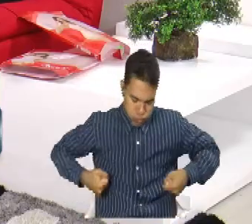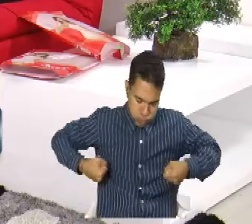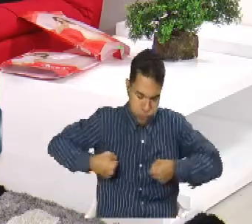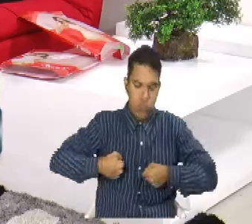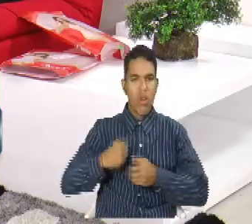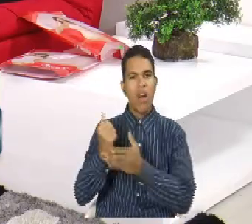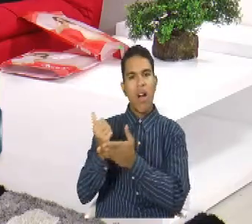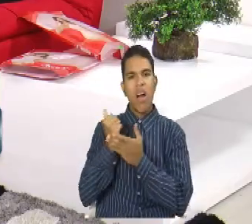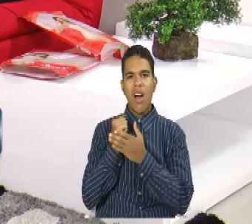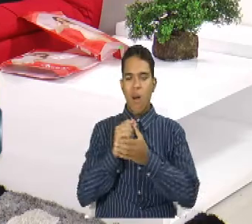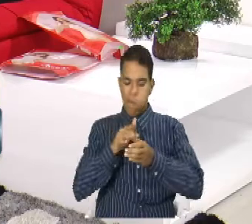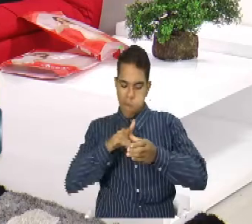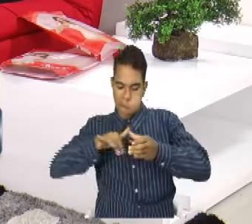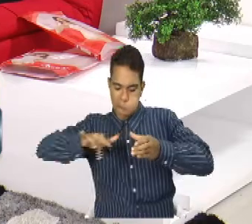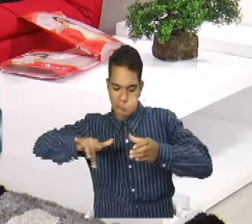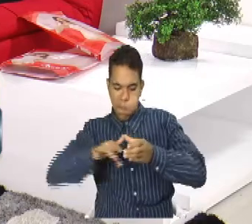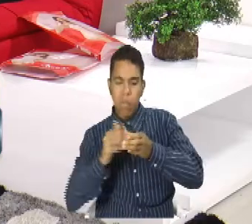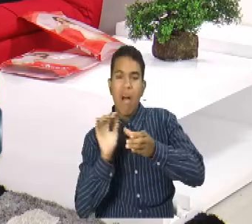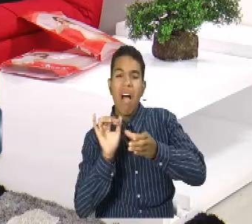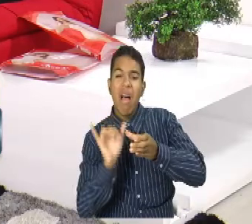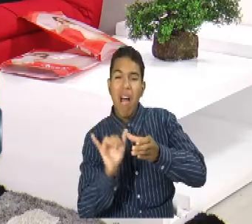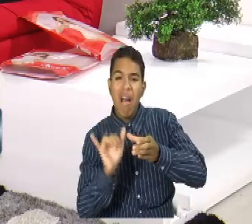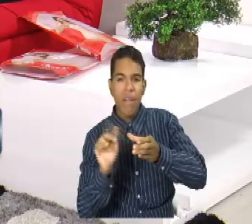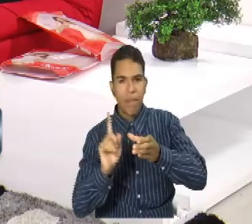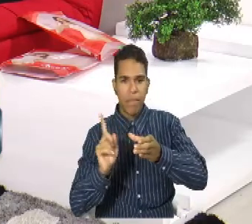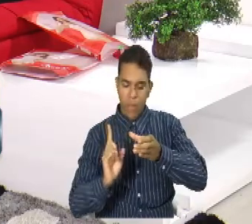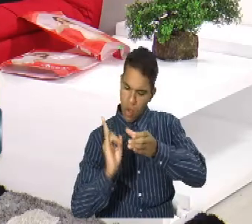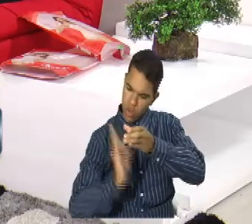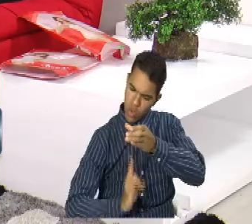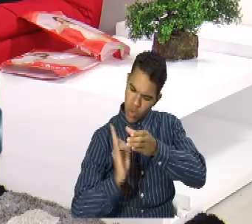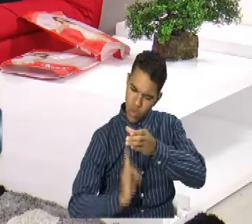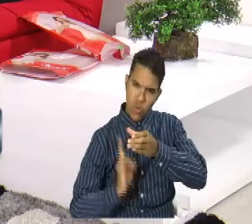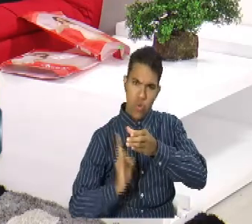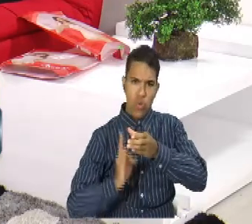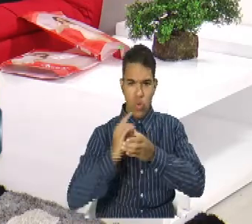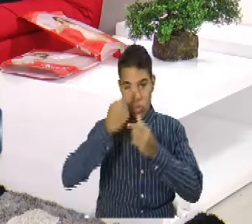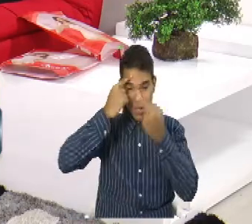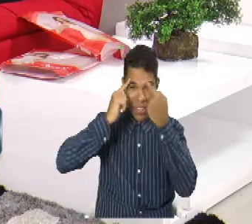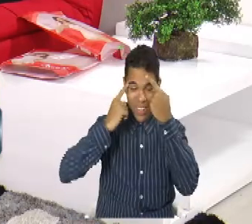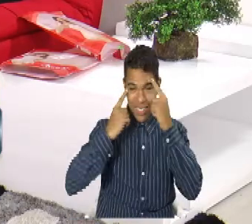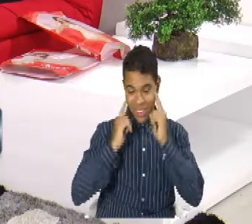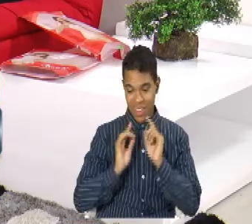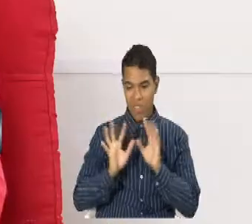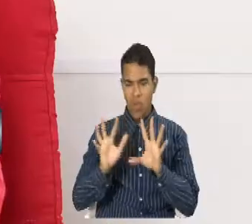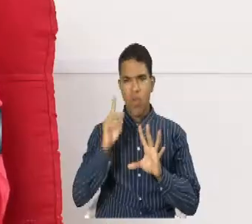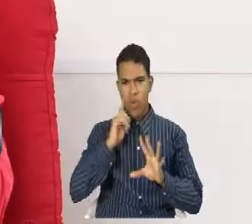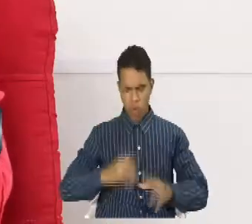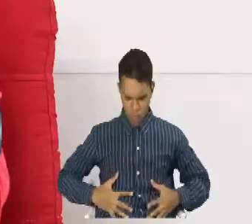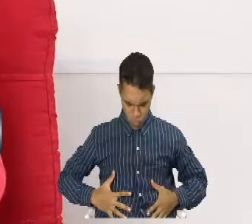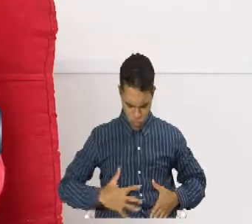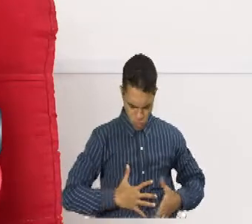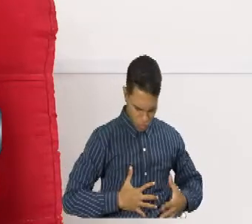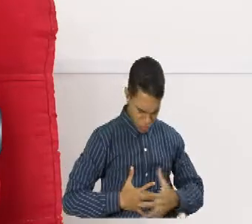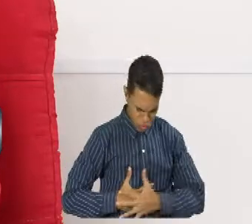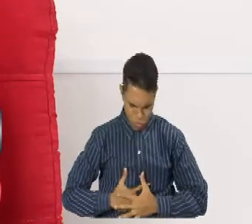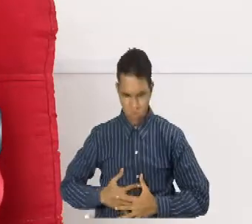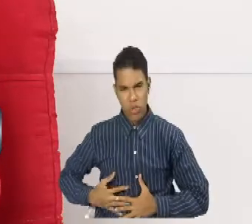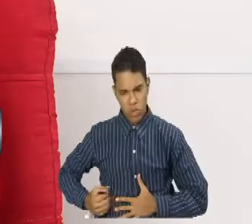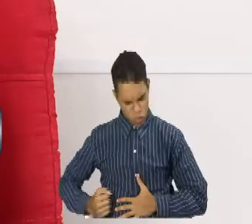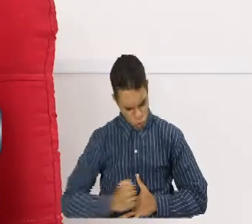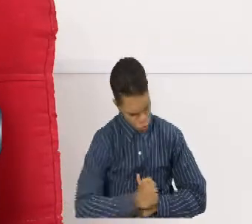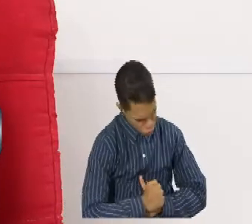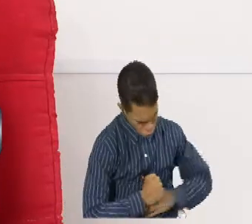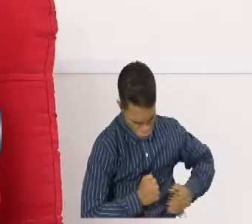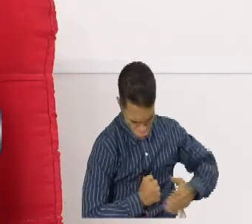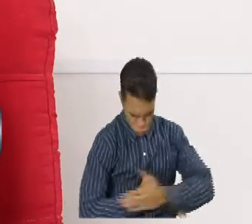líquidos, perfecto, a que reacomode sus órganos y a reducir la estrechez del estómago, o sea que van a hacer que se sientan